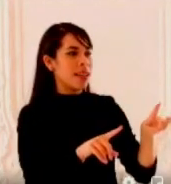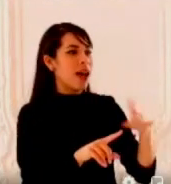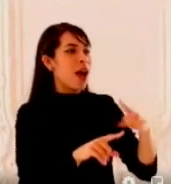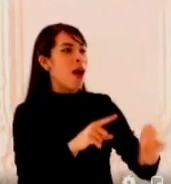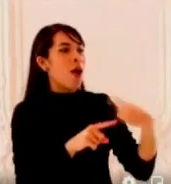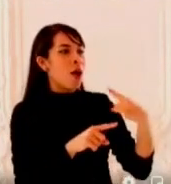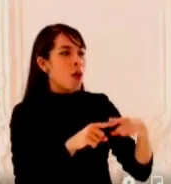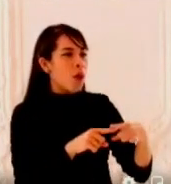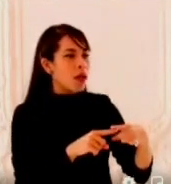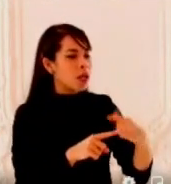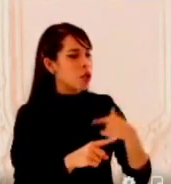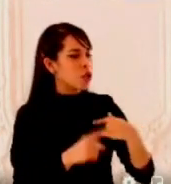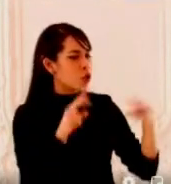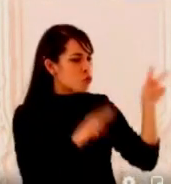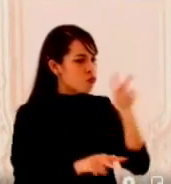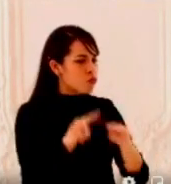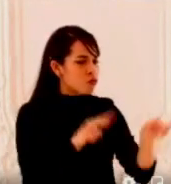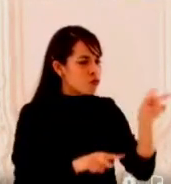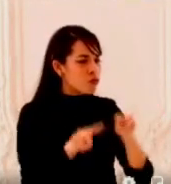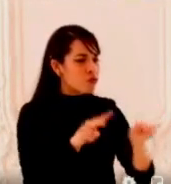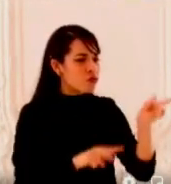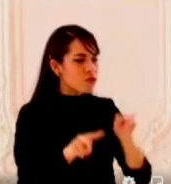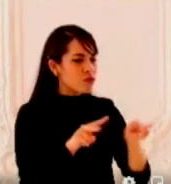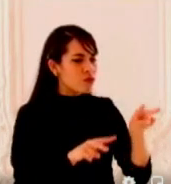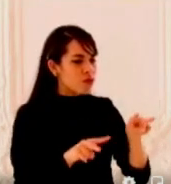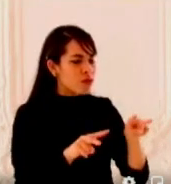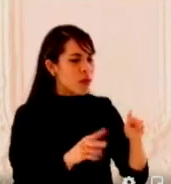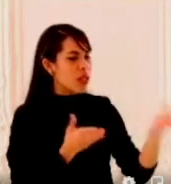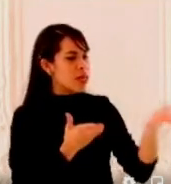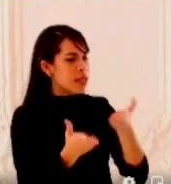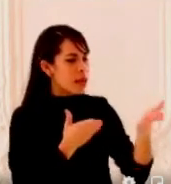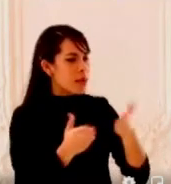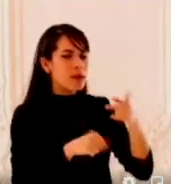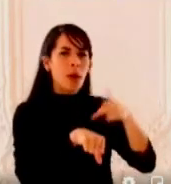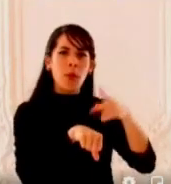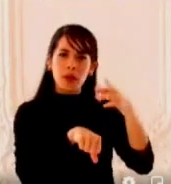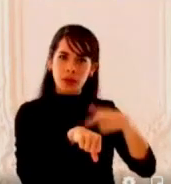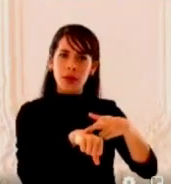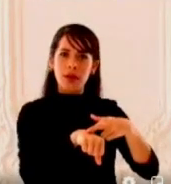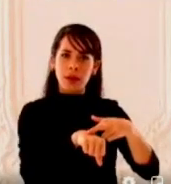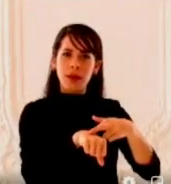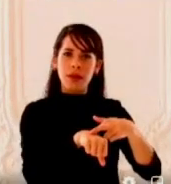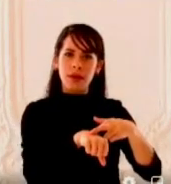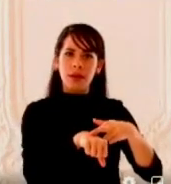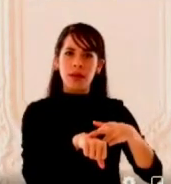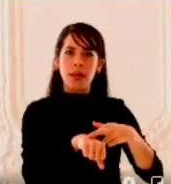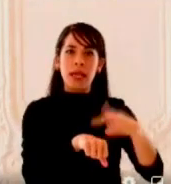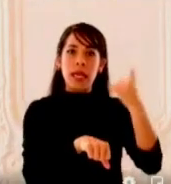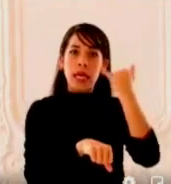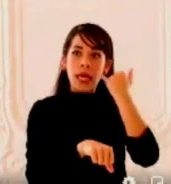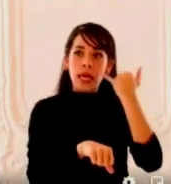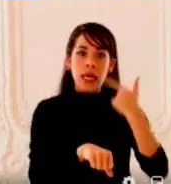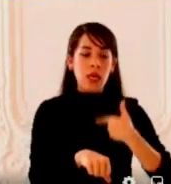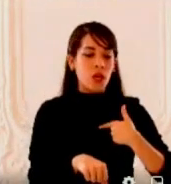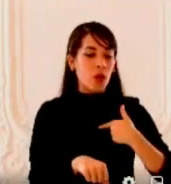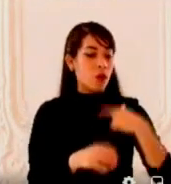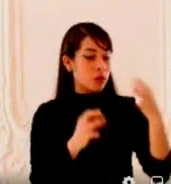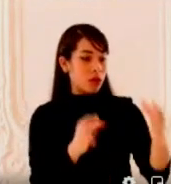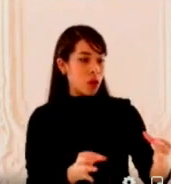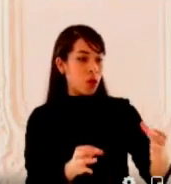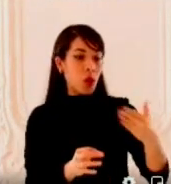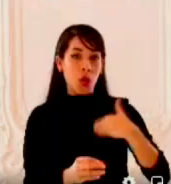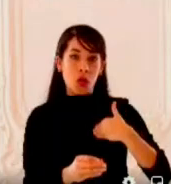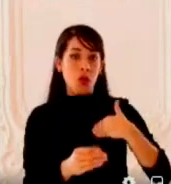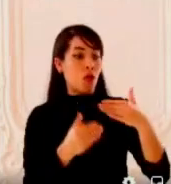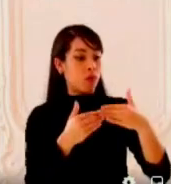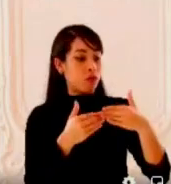me convenzo que es la manera más costo efectiva de darle un servicio al pueblo. Si no tengo ese convencimiento, no le doy paso, es tan